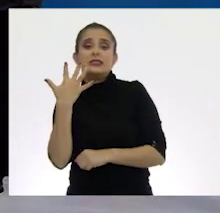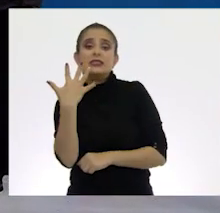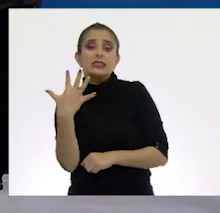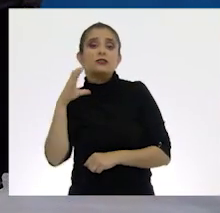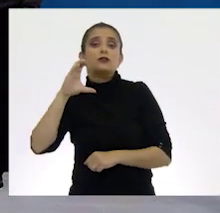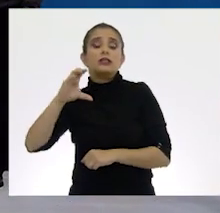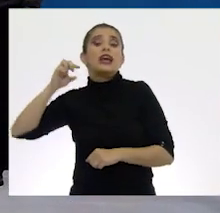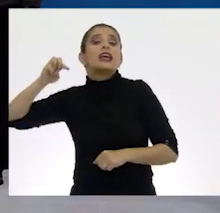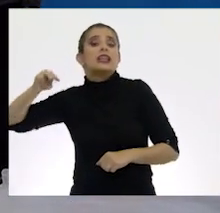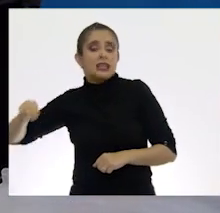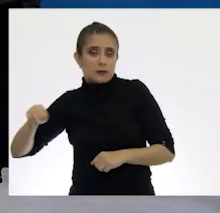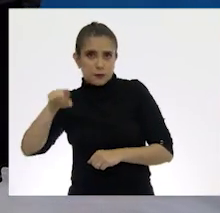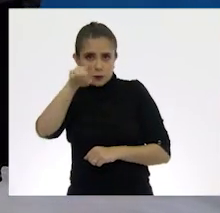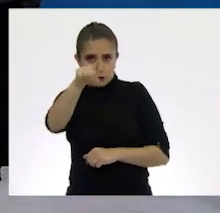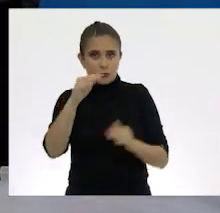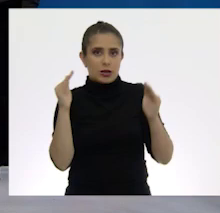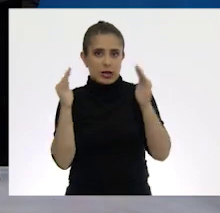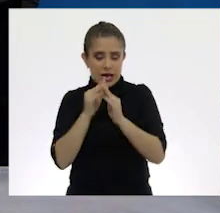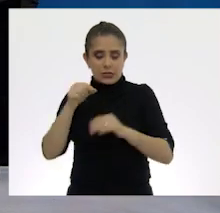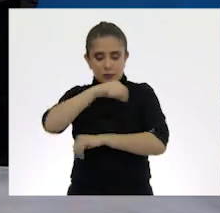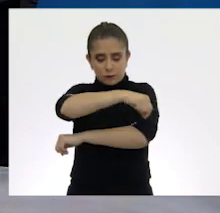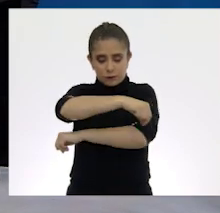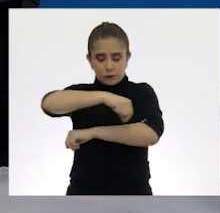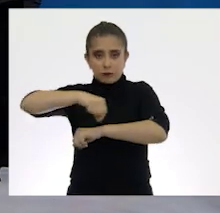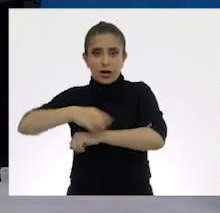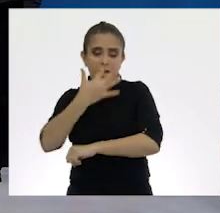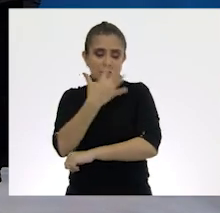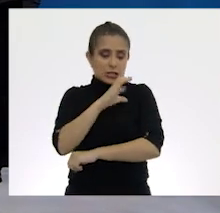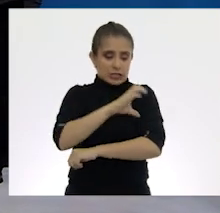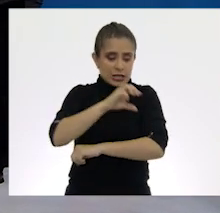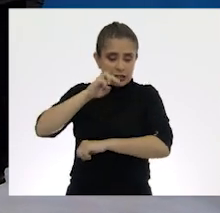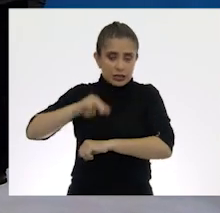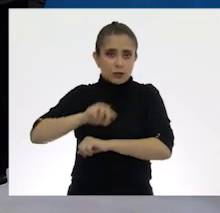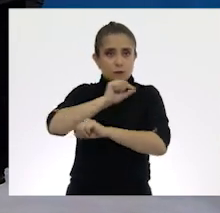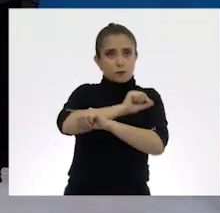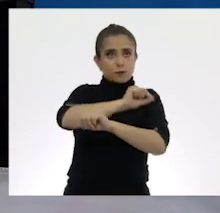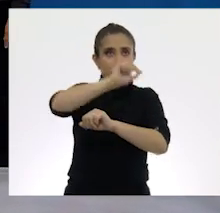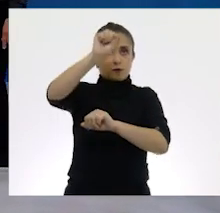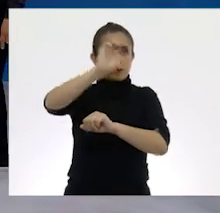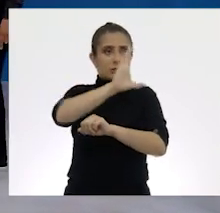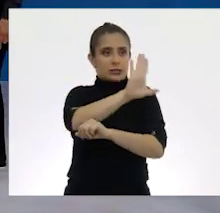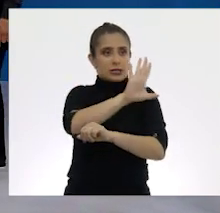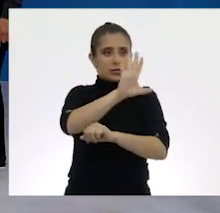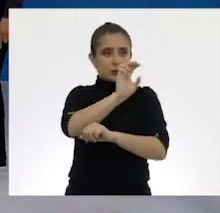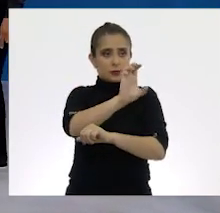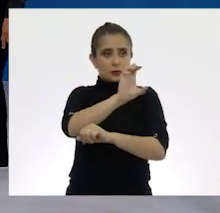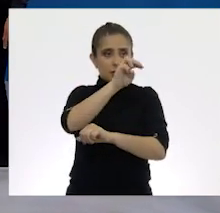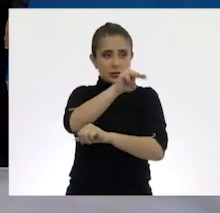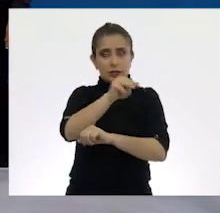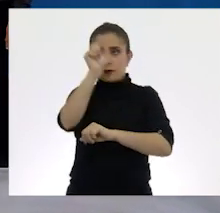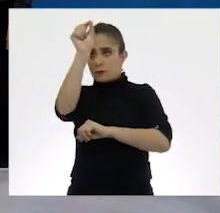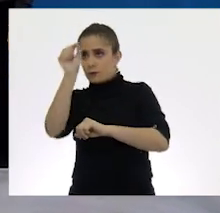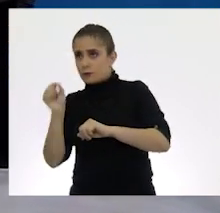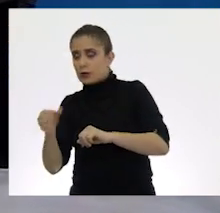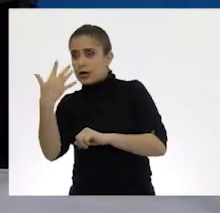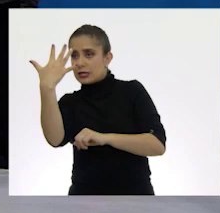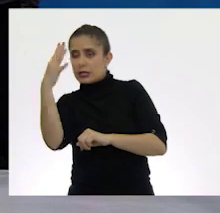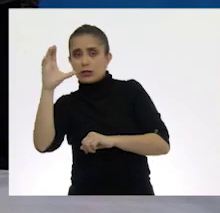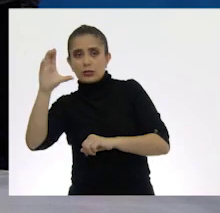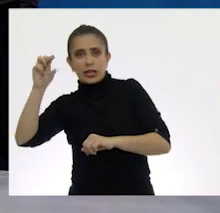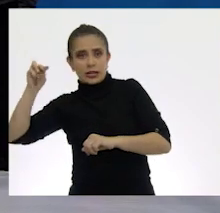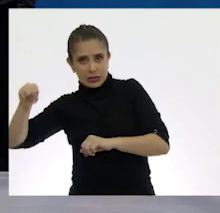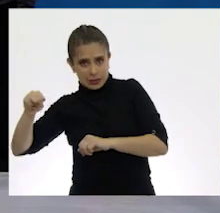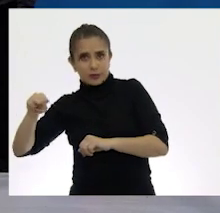5 centímetros, ¿de acuerdo? Para que hallemos una escala similar. Voy a trazarlo aquí, si me ayudas a